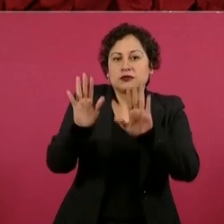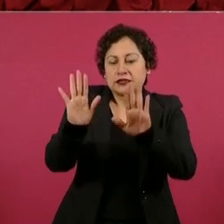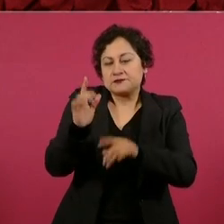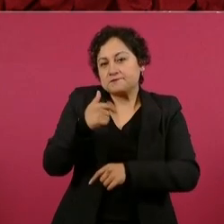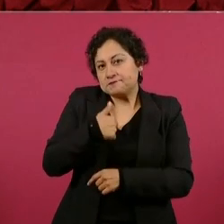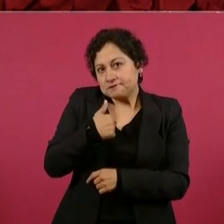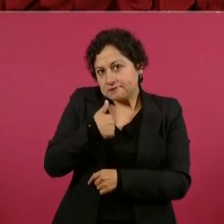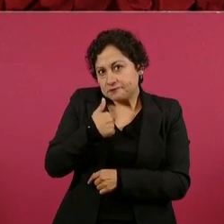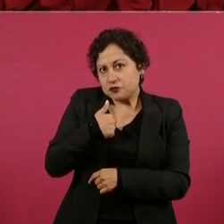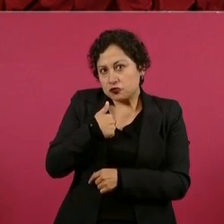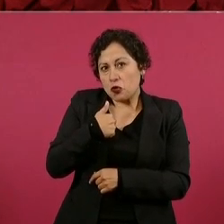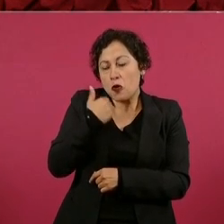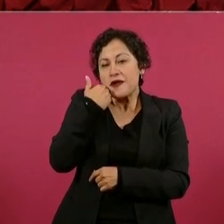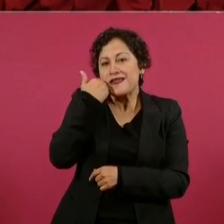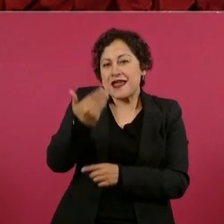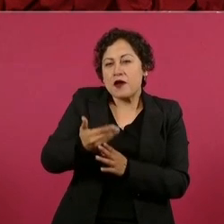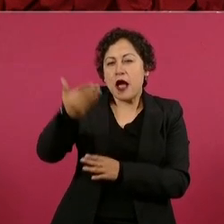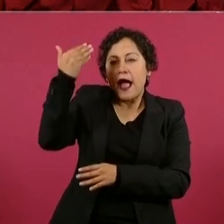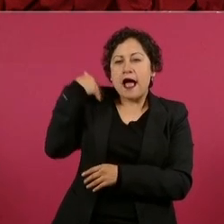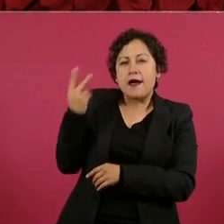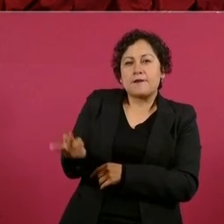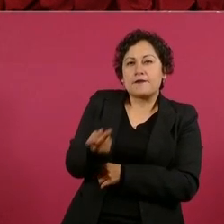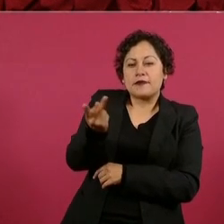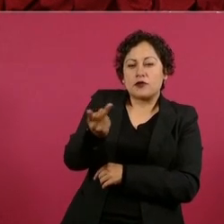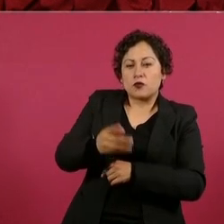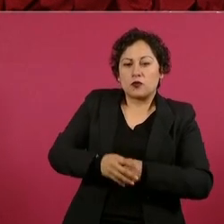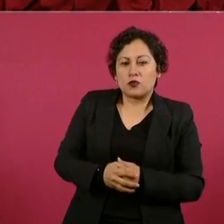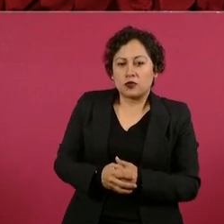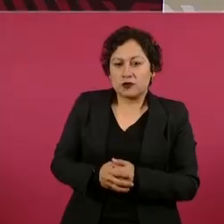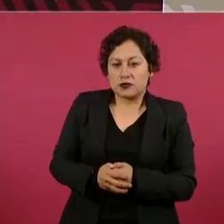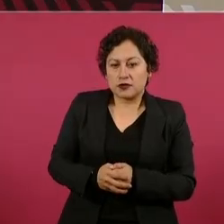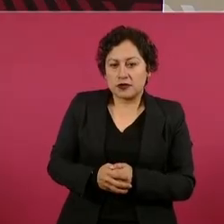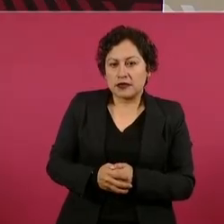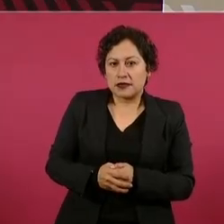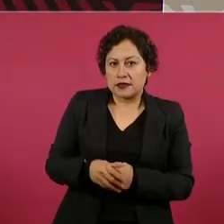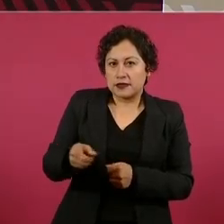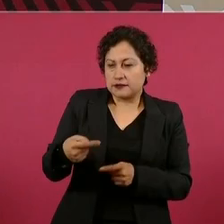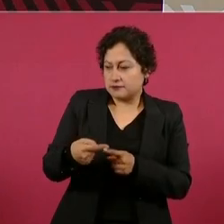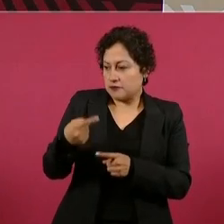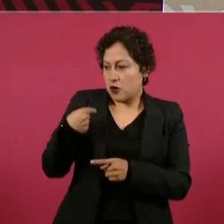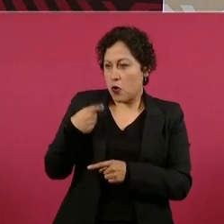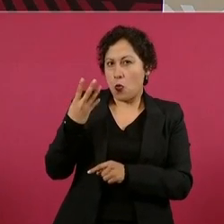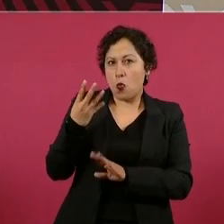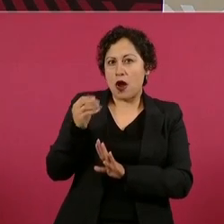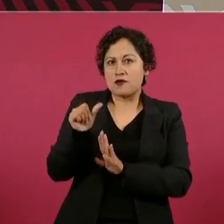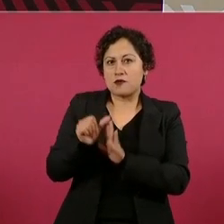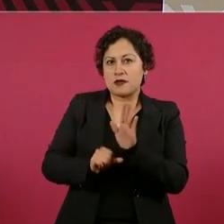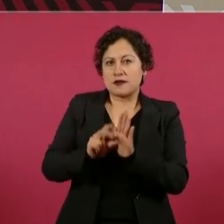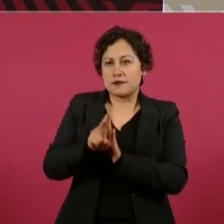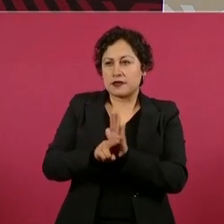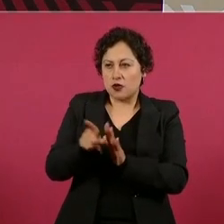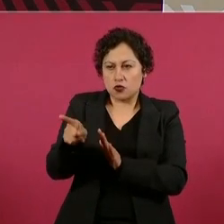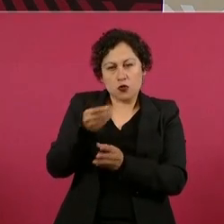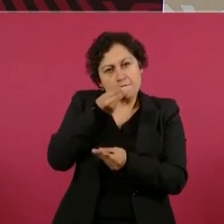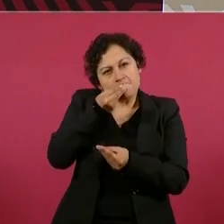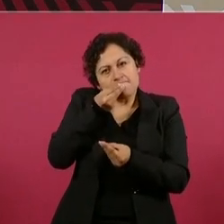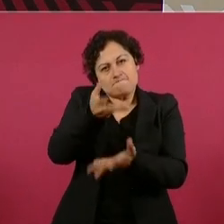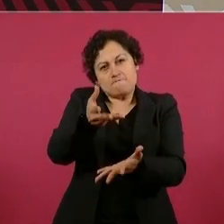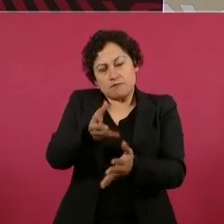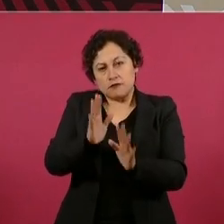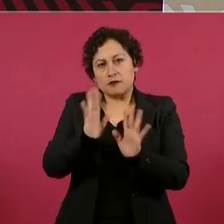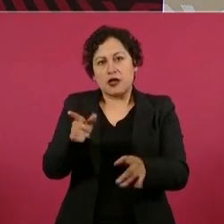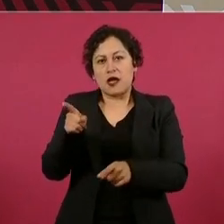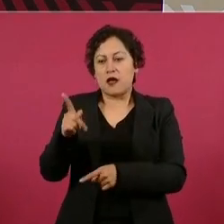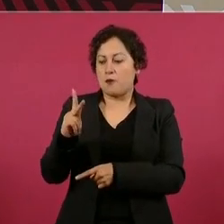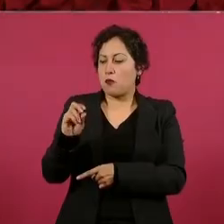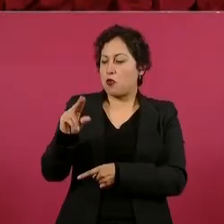yo te quería hacer desde hace tiempo. ¿Por qué no has dicho cuatro meses? Hoy se cumplen cuatro meses de los videos. ¿Por qué no has dicho con todas sus palabras que Ponce